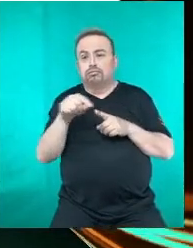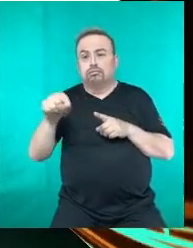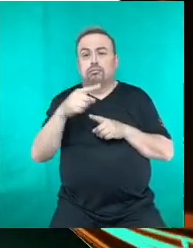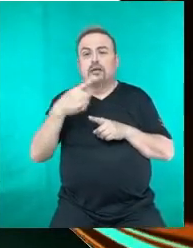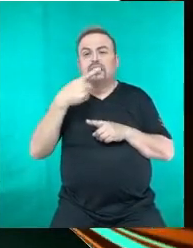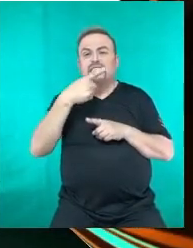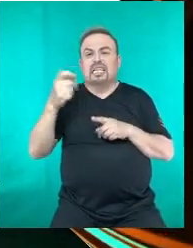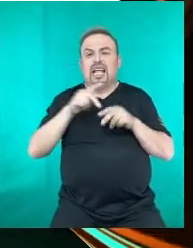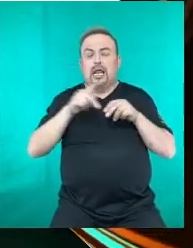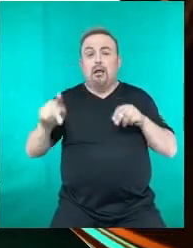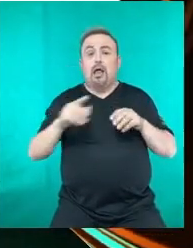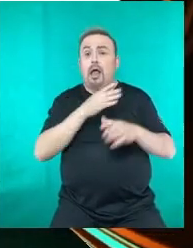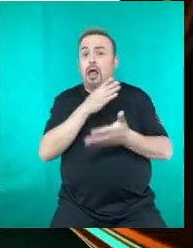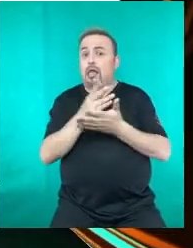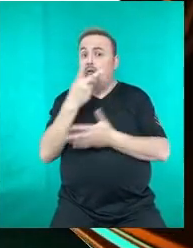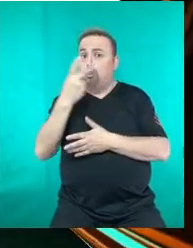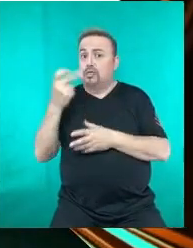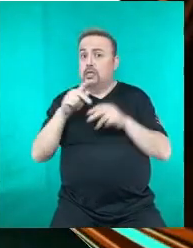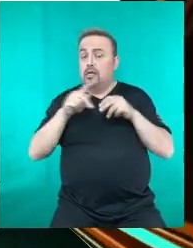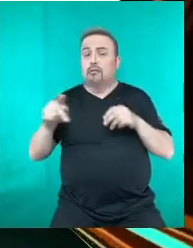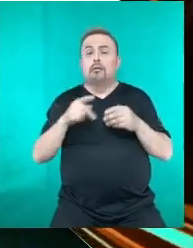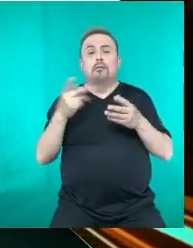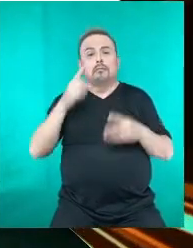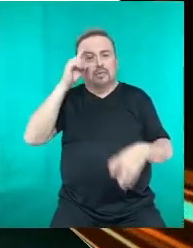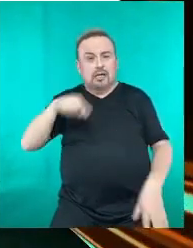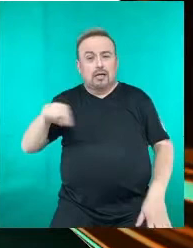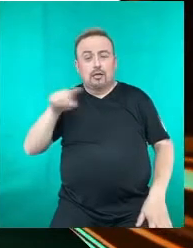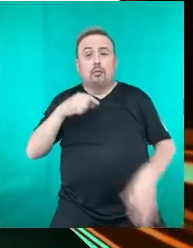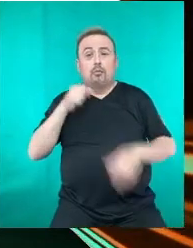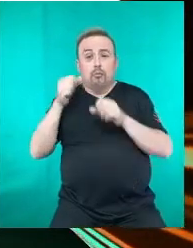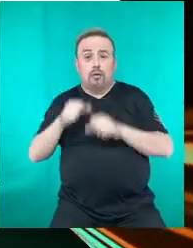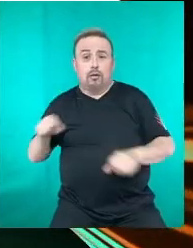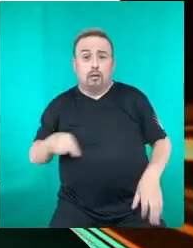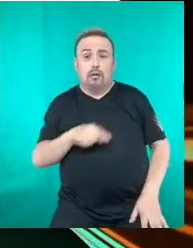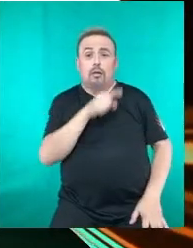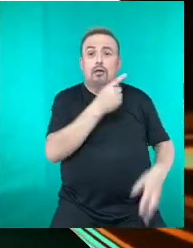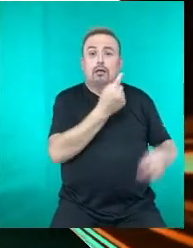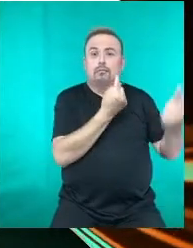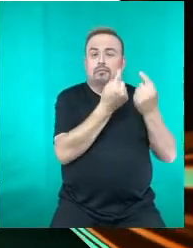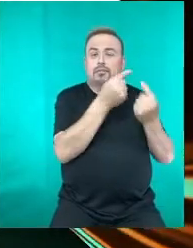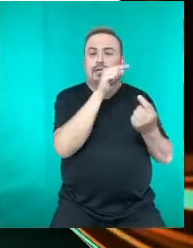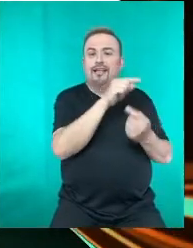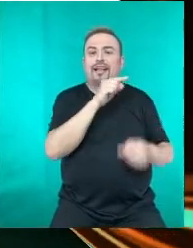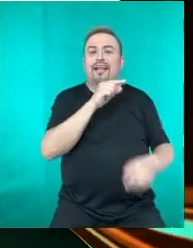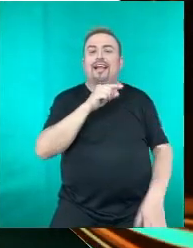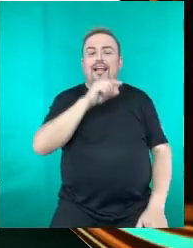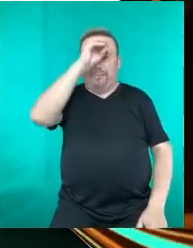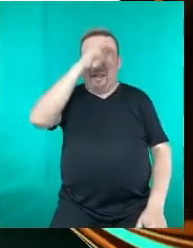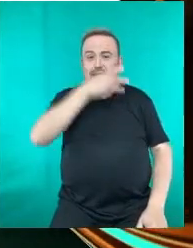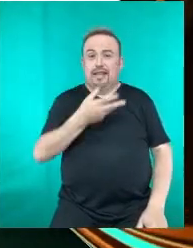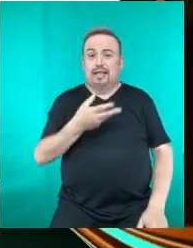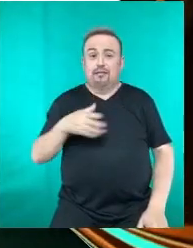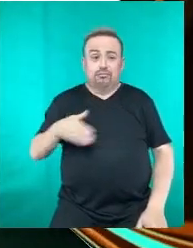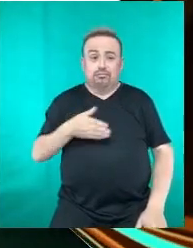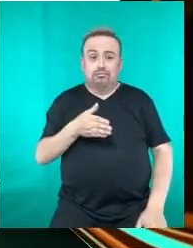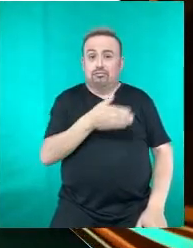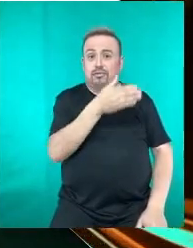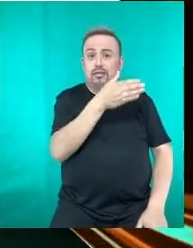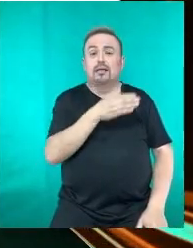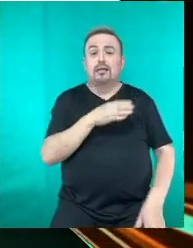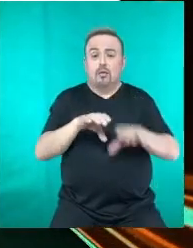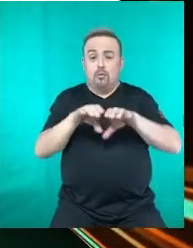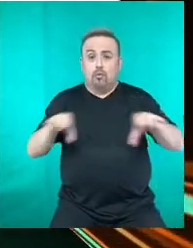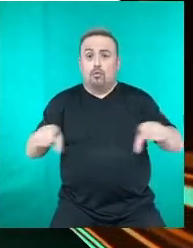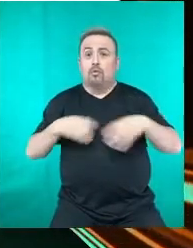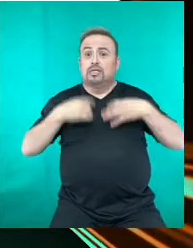y hasta 200 kilómetros, ustedes ya saben, para poder llegar al cliente minero. Y en el camino tiene que asegurar